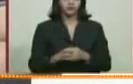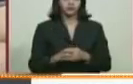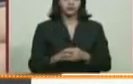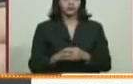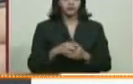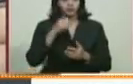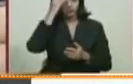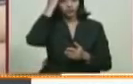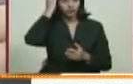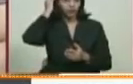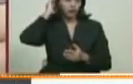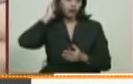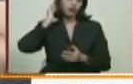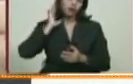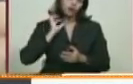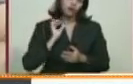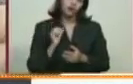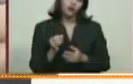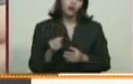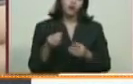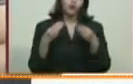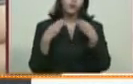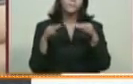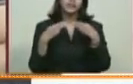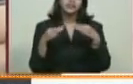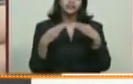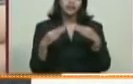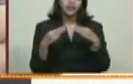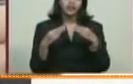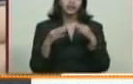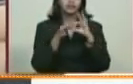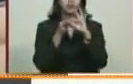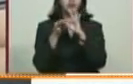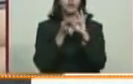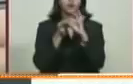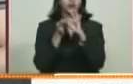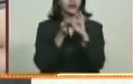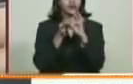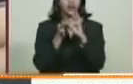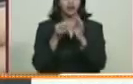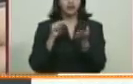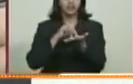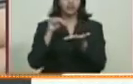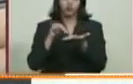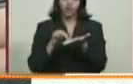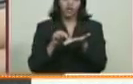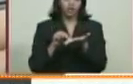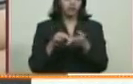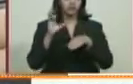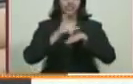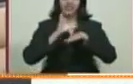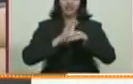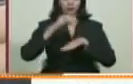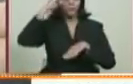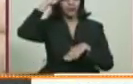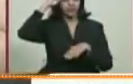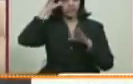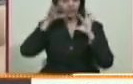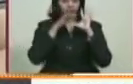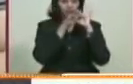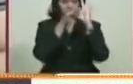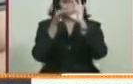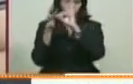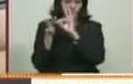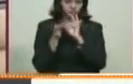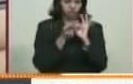mensaje de unidad nacional, de unidad cívico-militar, de unidad de todos los